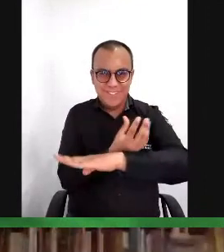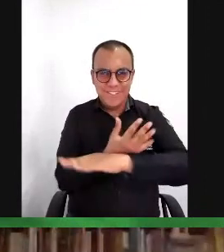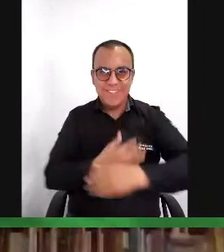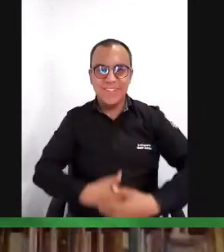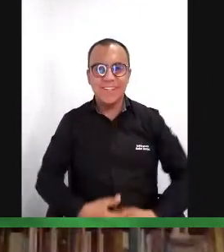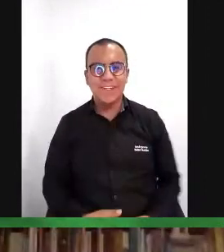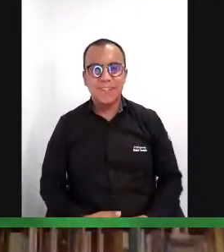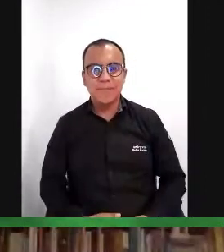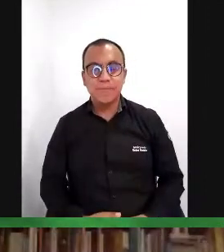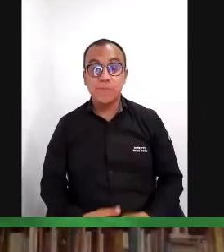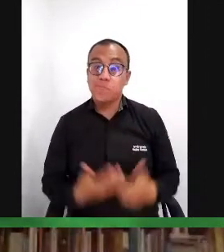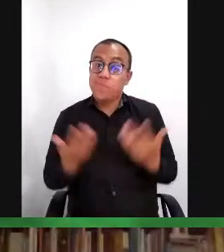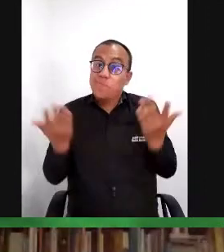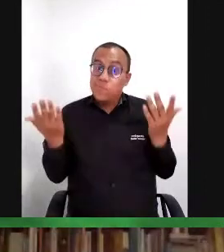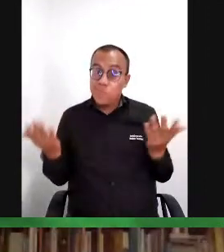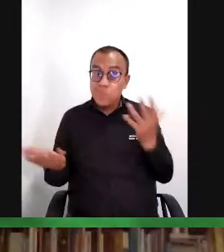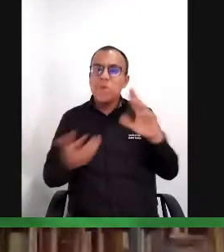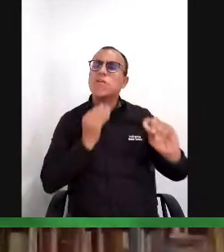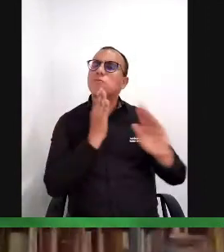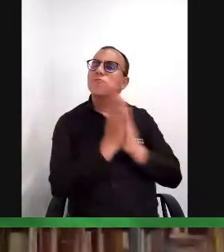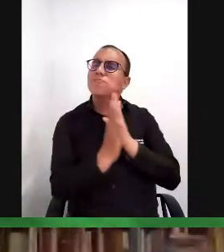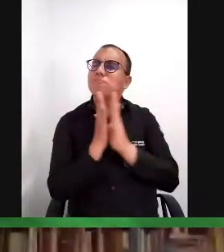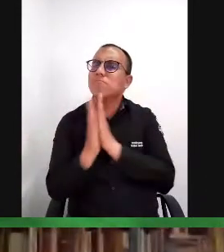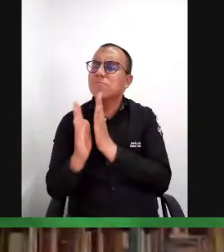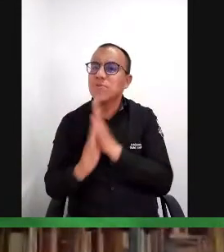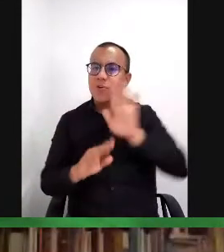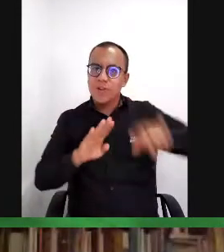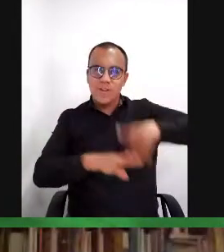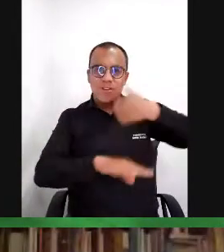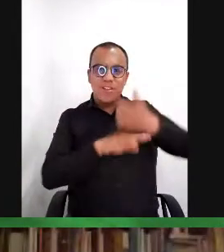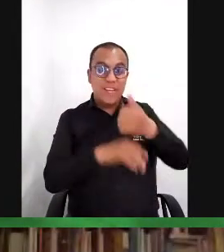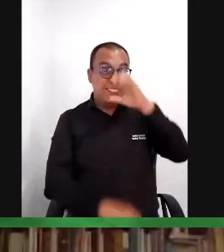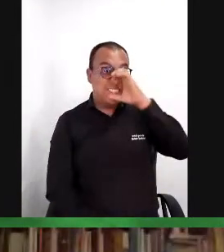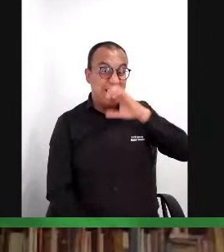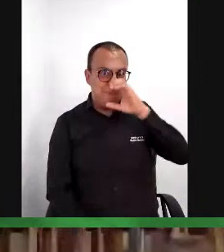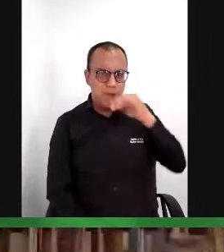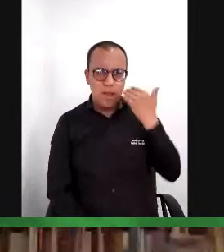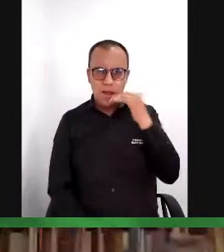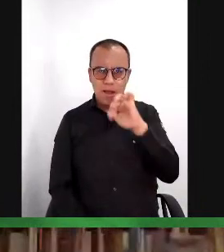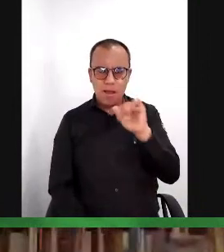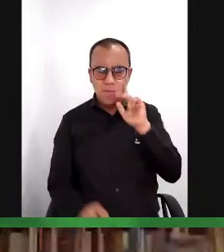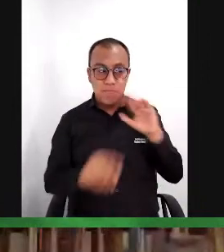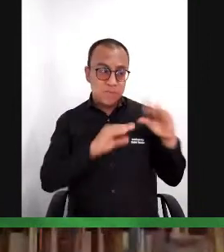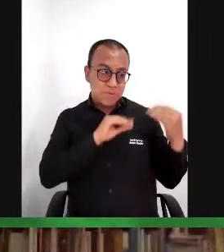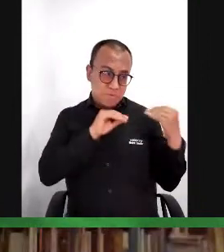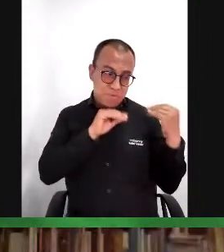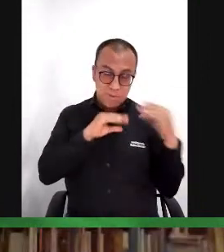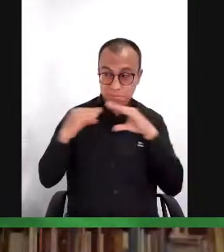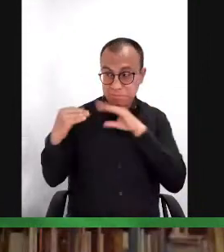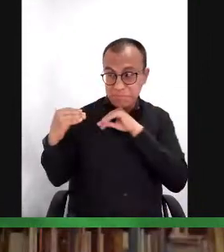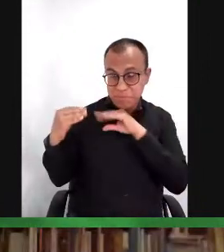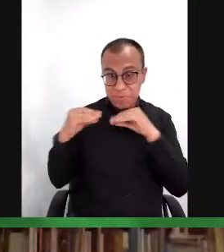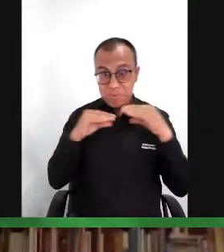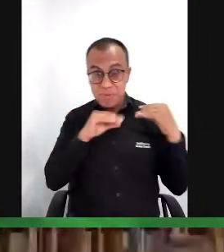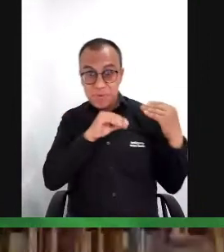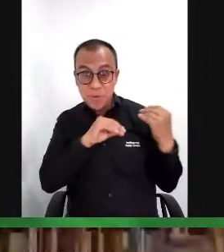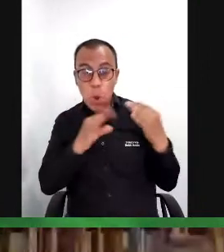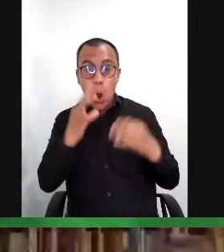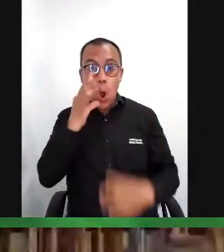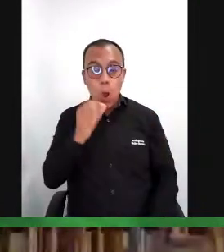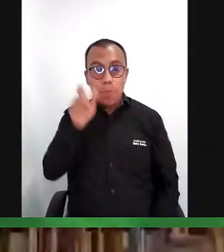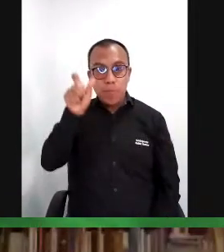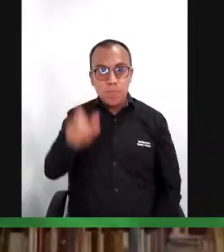Tal vez nos contarían aquellas cosas que las matronas de Chapinero se susurraban en solares, mientras José Asunción Silva caminaba por el